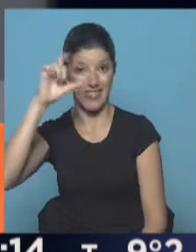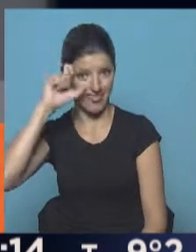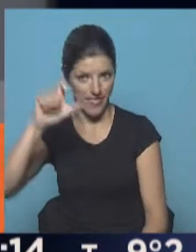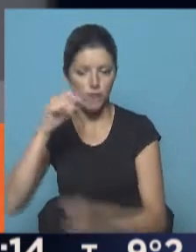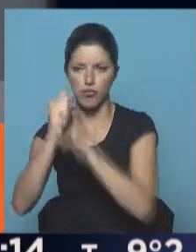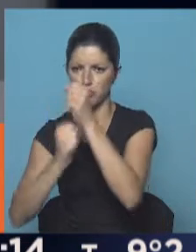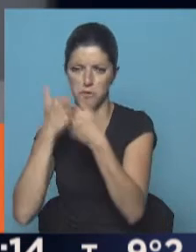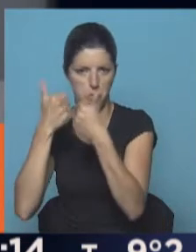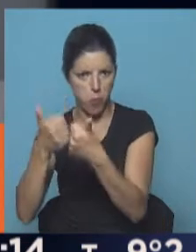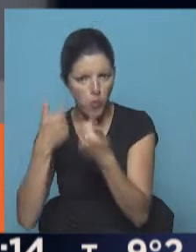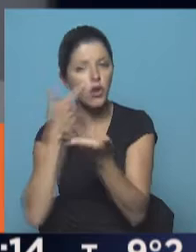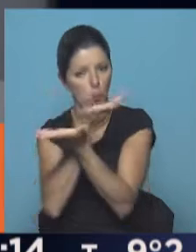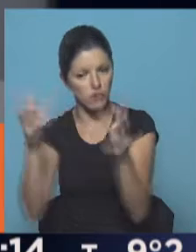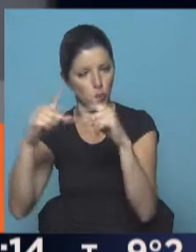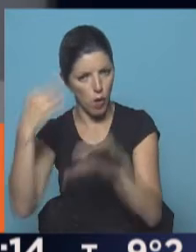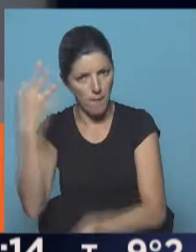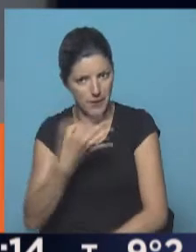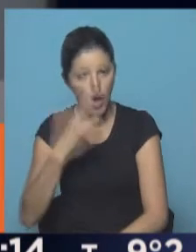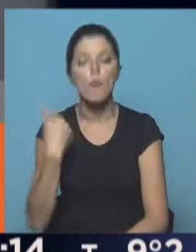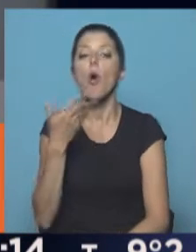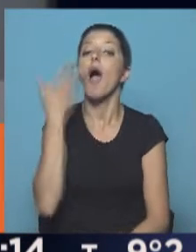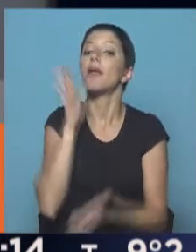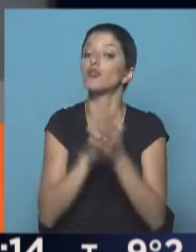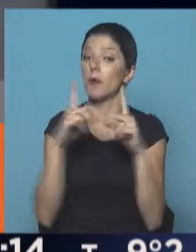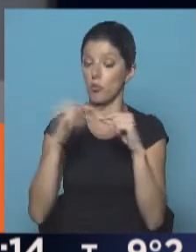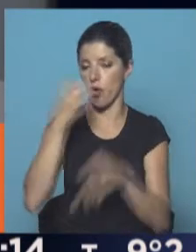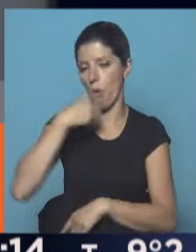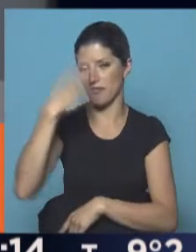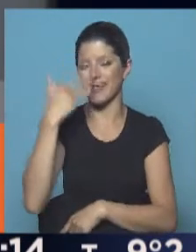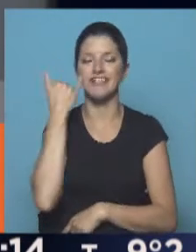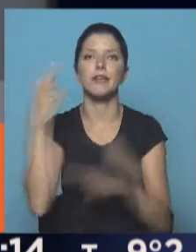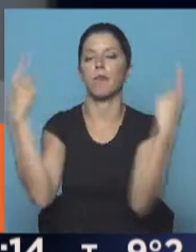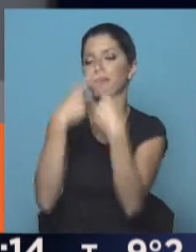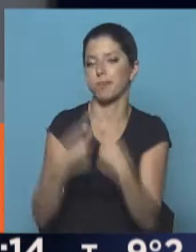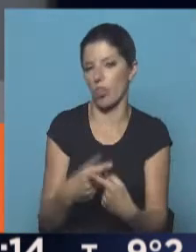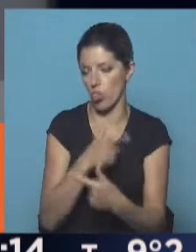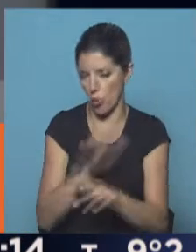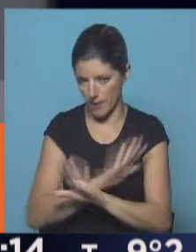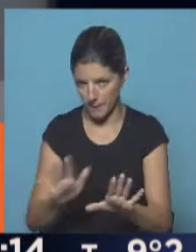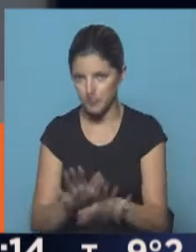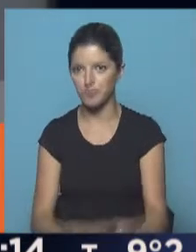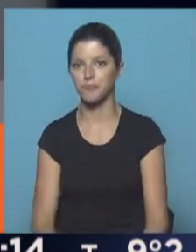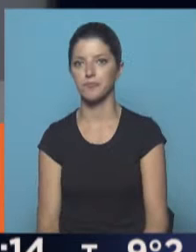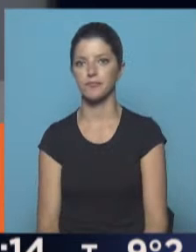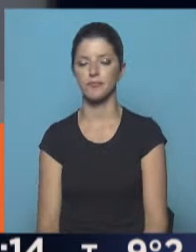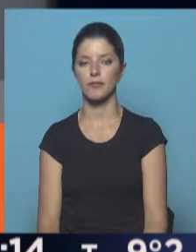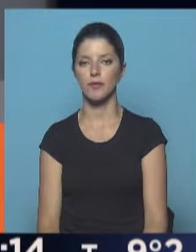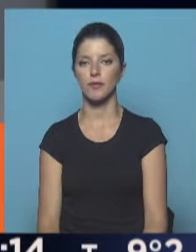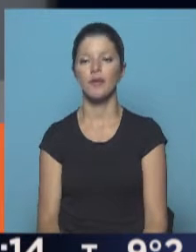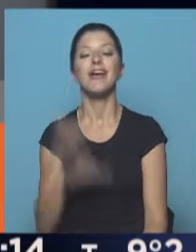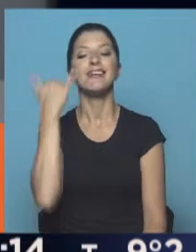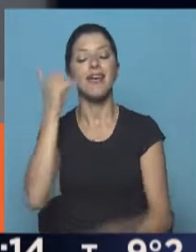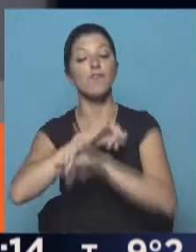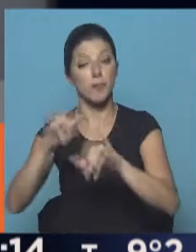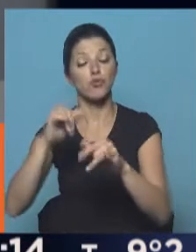nos dice la verdad, podemos hablar de números oficiales. Ya no hay contradicciones como era antes. Ya hay datos a septiembre